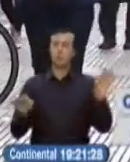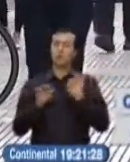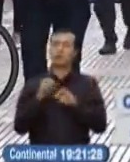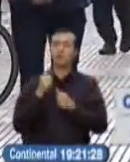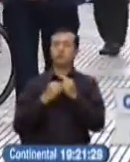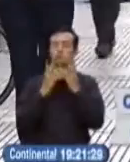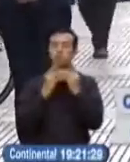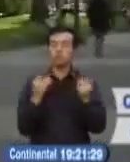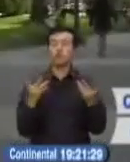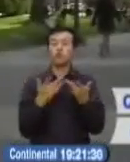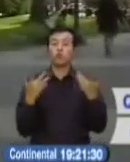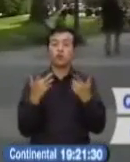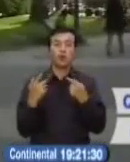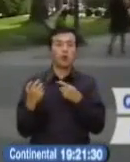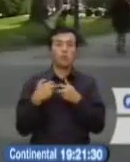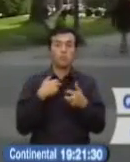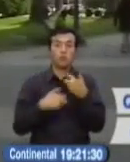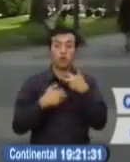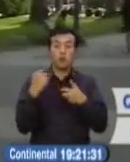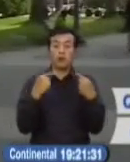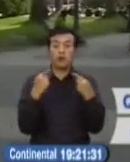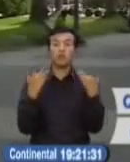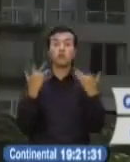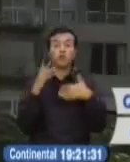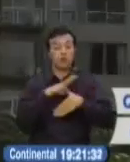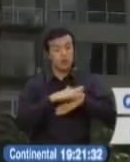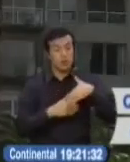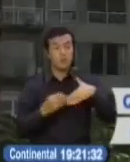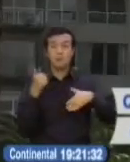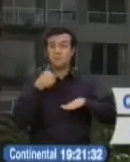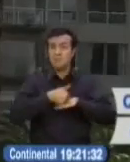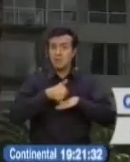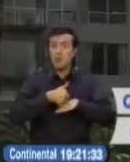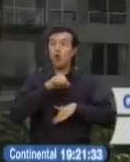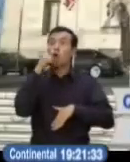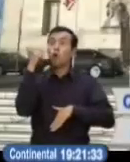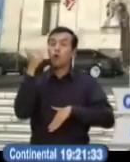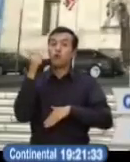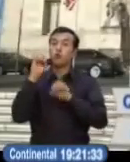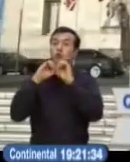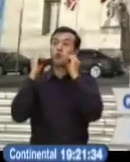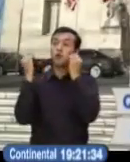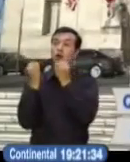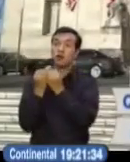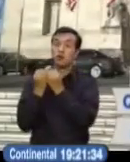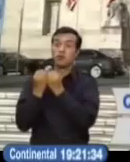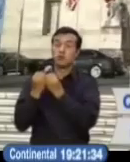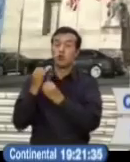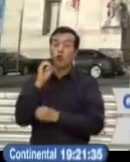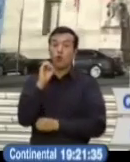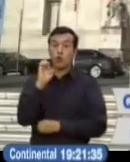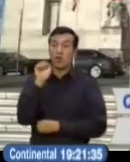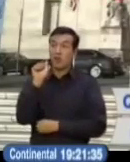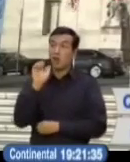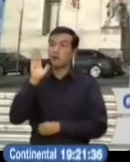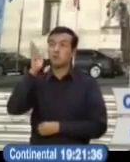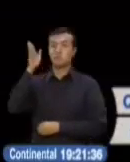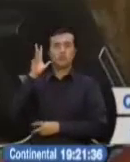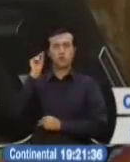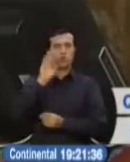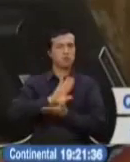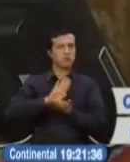resolver los conflictos o diferencias a nivel latinoamericano y caribeño sin depender de la Organización de Estados Americanos, OEA,